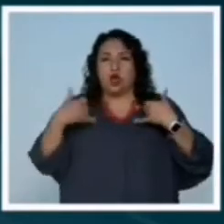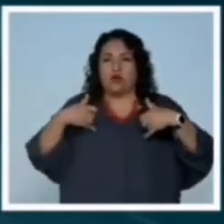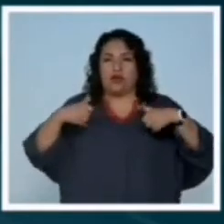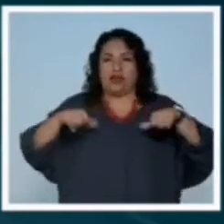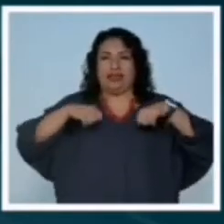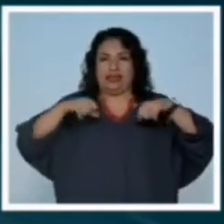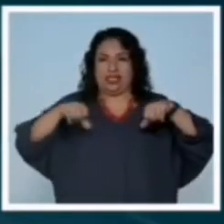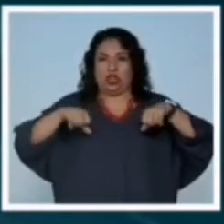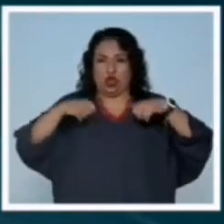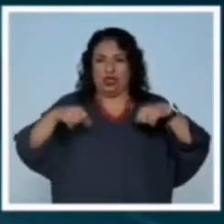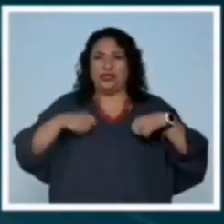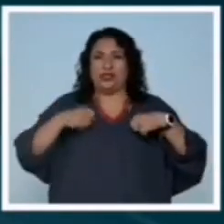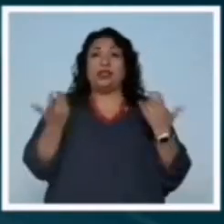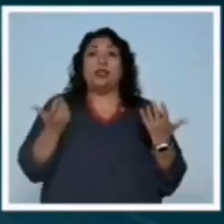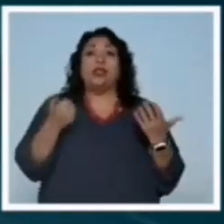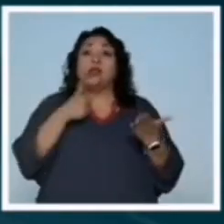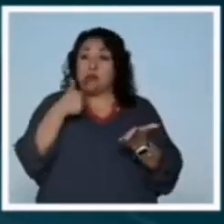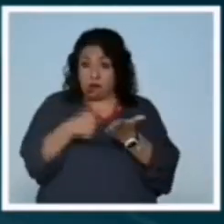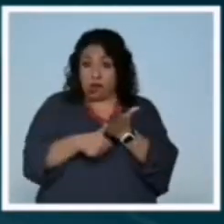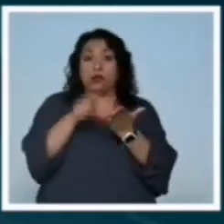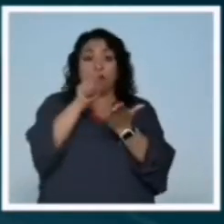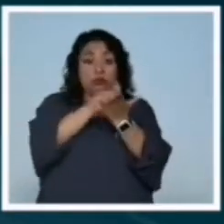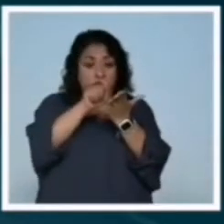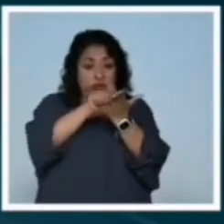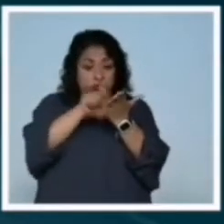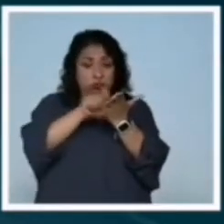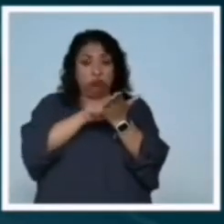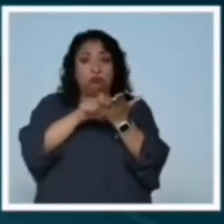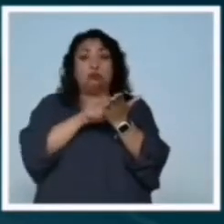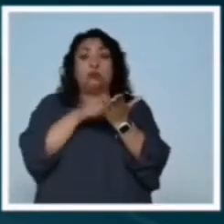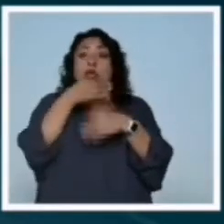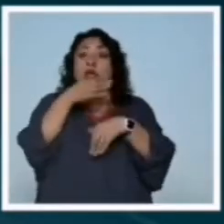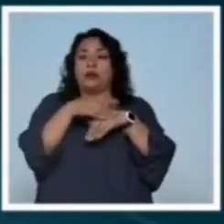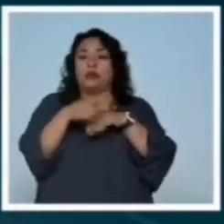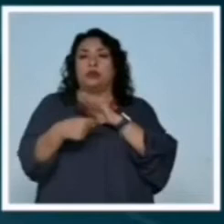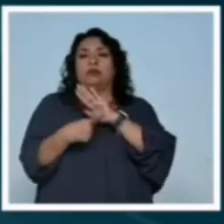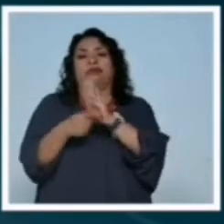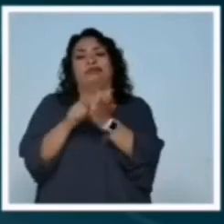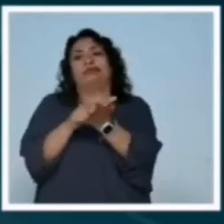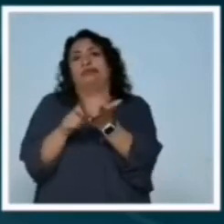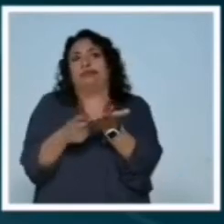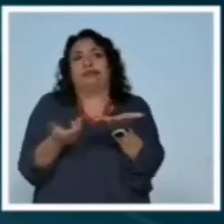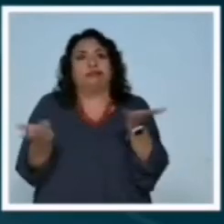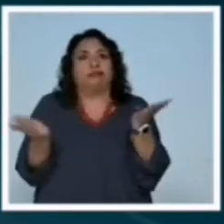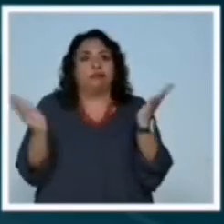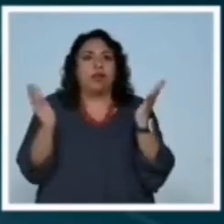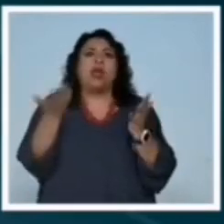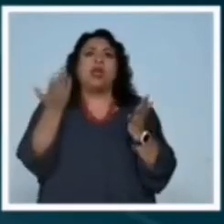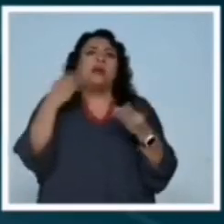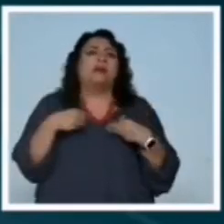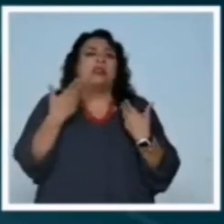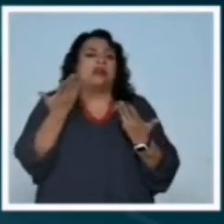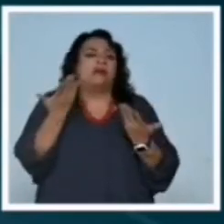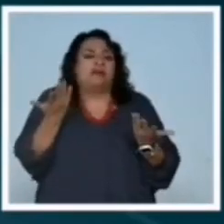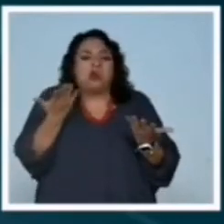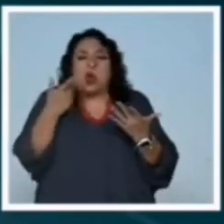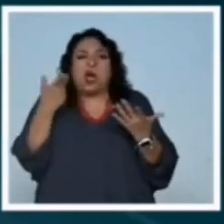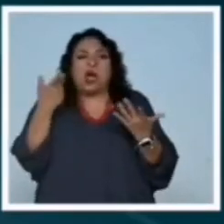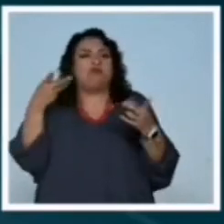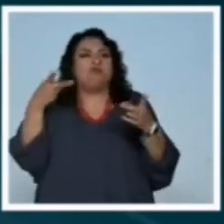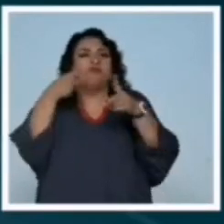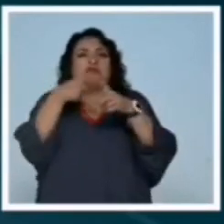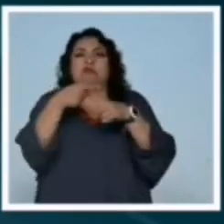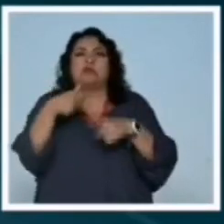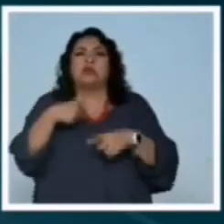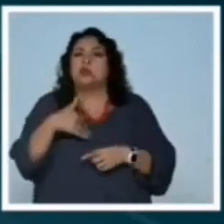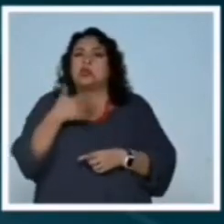dejan cartas dejando atrás no donde pueden ahí escribir de la vida no tiene sentido no me siento